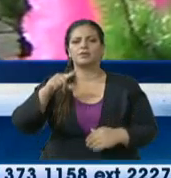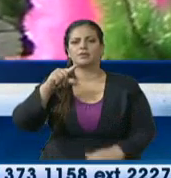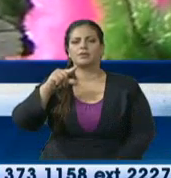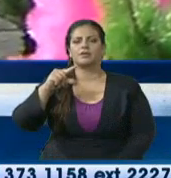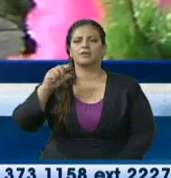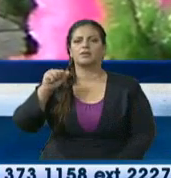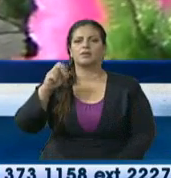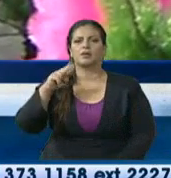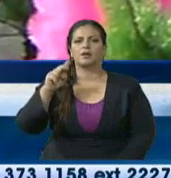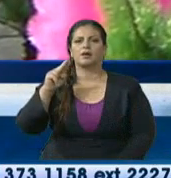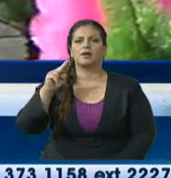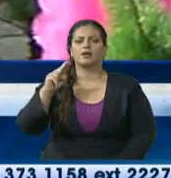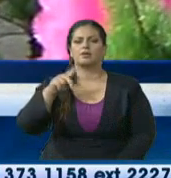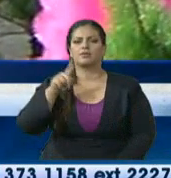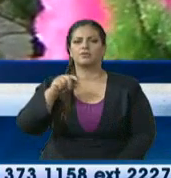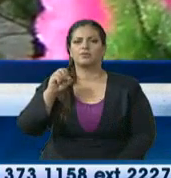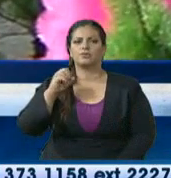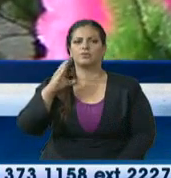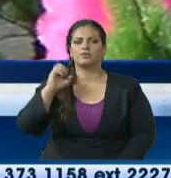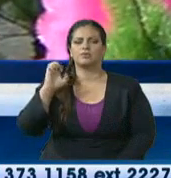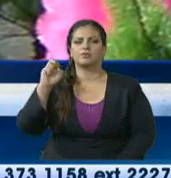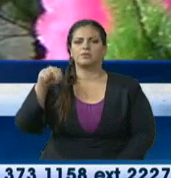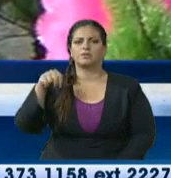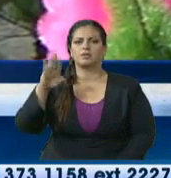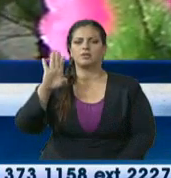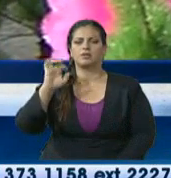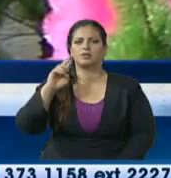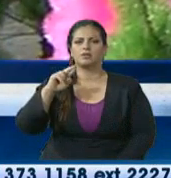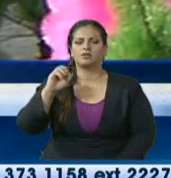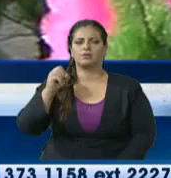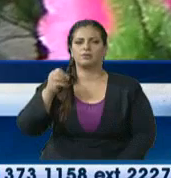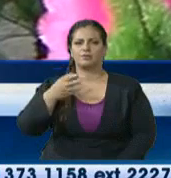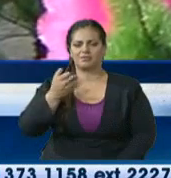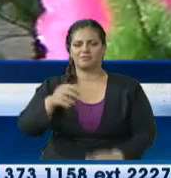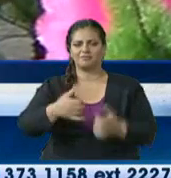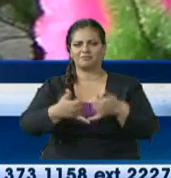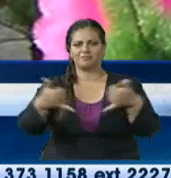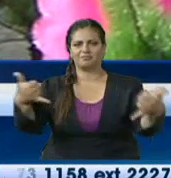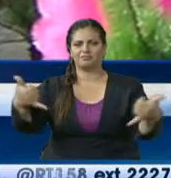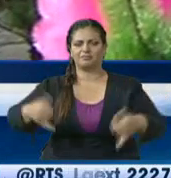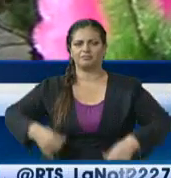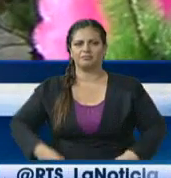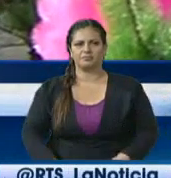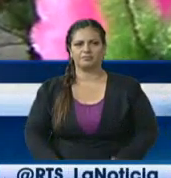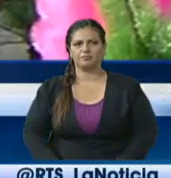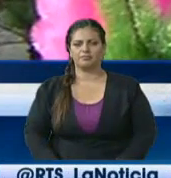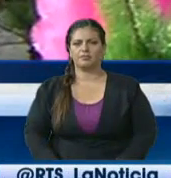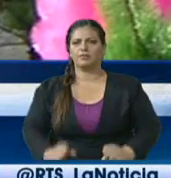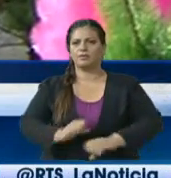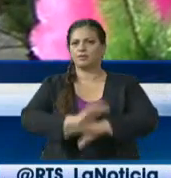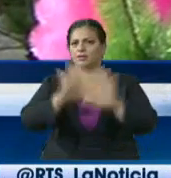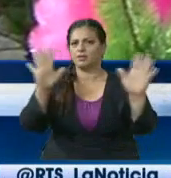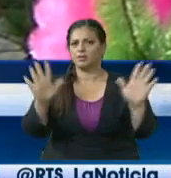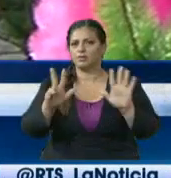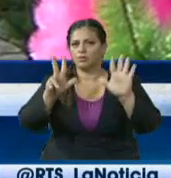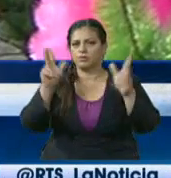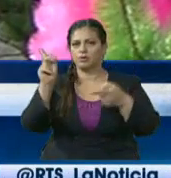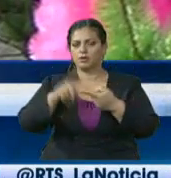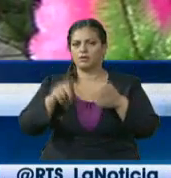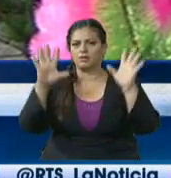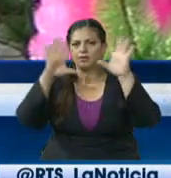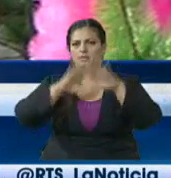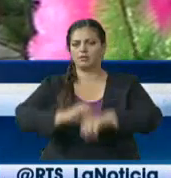le preguntan a cualquiera de los guardias dónde queda la Feria Navideña, aquí les van a decir. Así que de 8 a 10, más adelante vamos a seguir recorriendo todo lo que